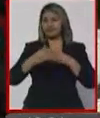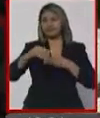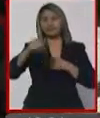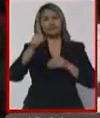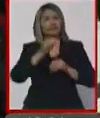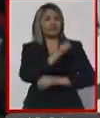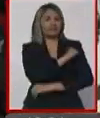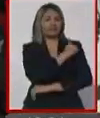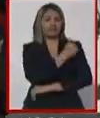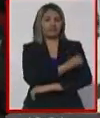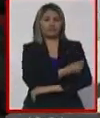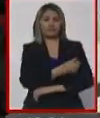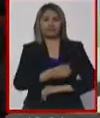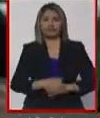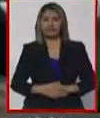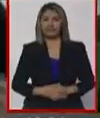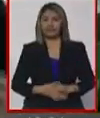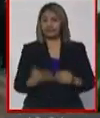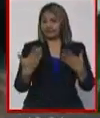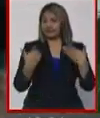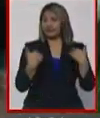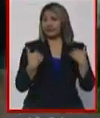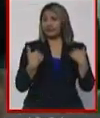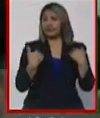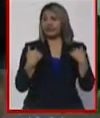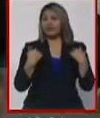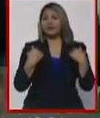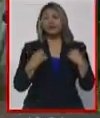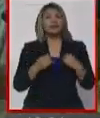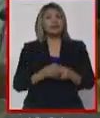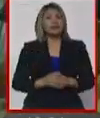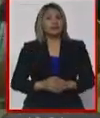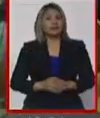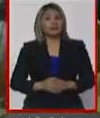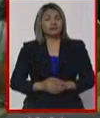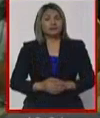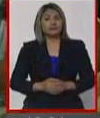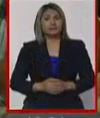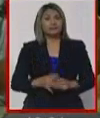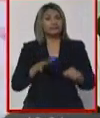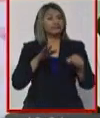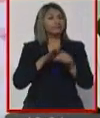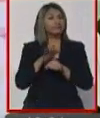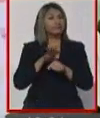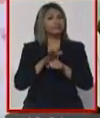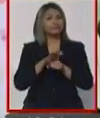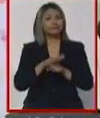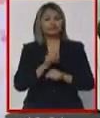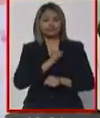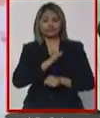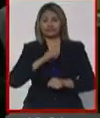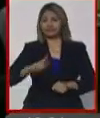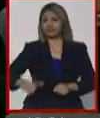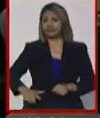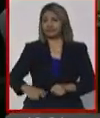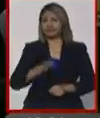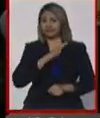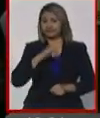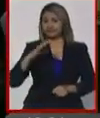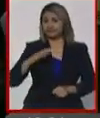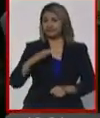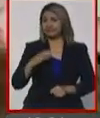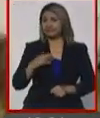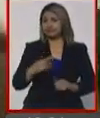otras autoridades regionales. Tenemos un auditorio absolutamente saturado de alcaldes,